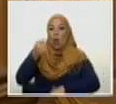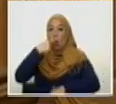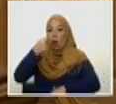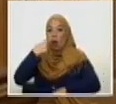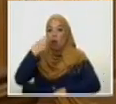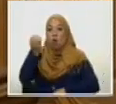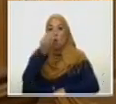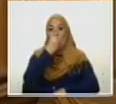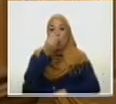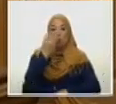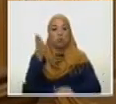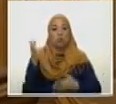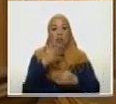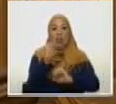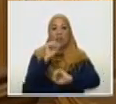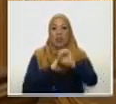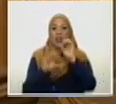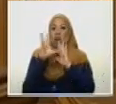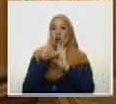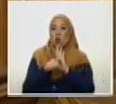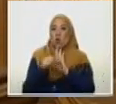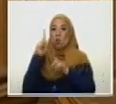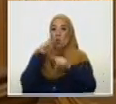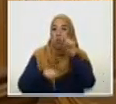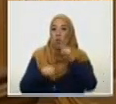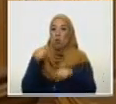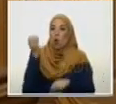alimentos, contrarrestar el bachaquerismo,